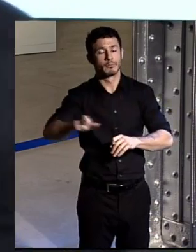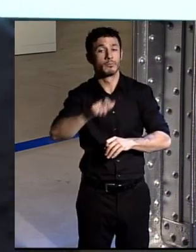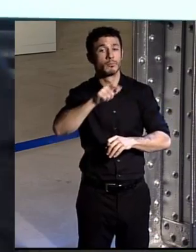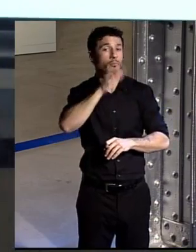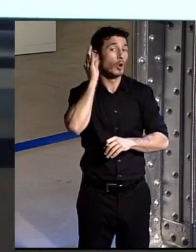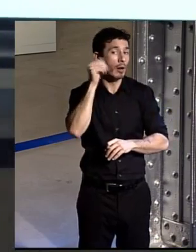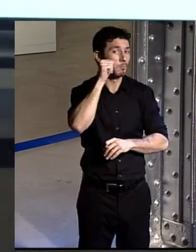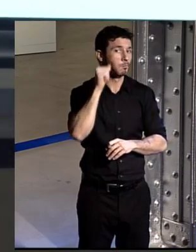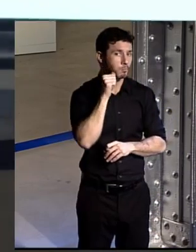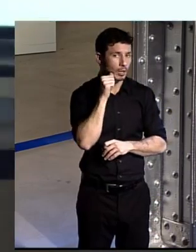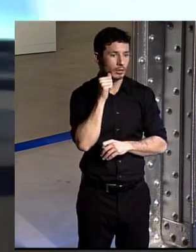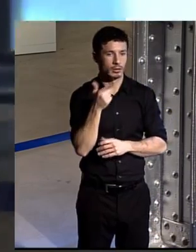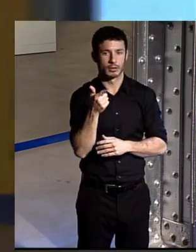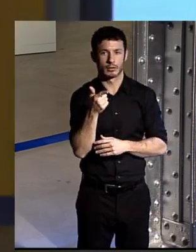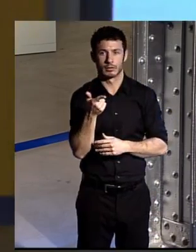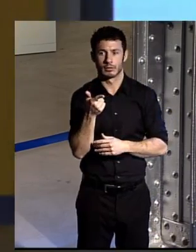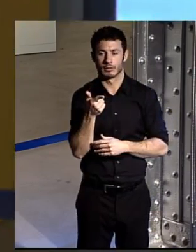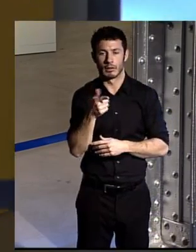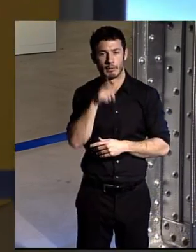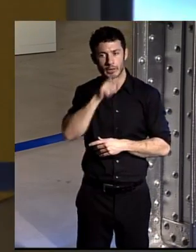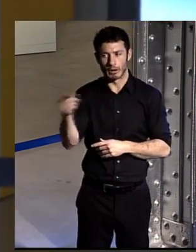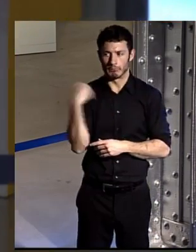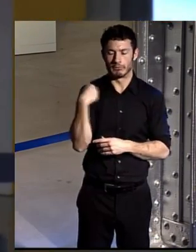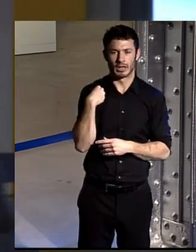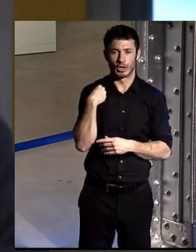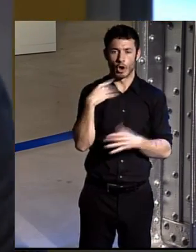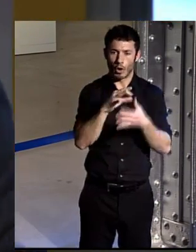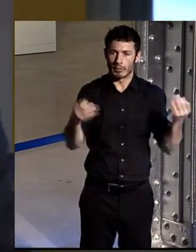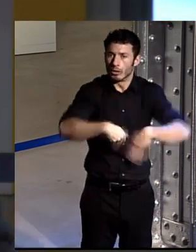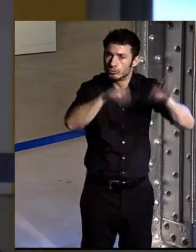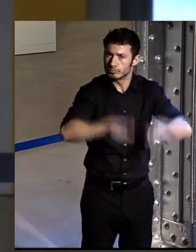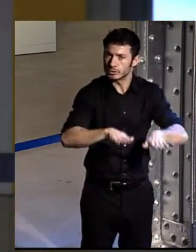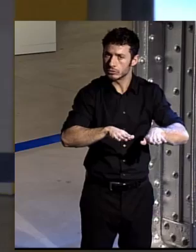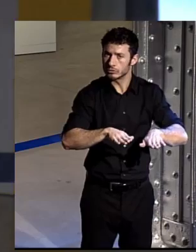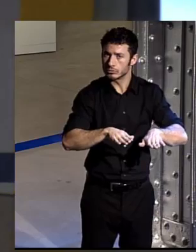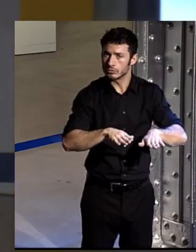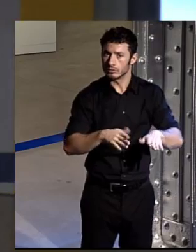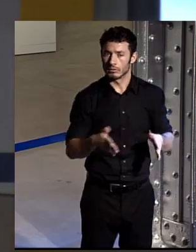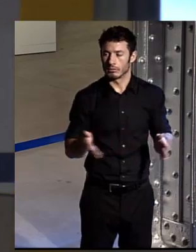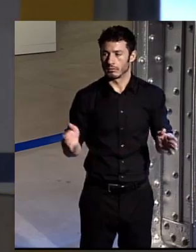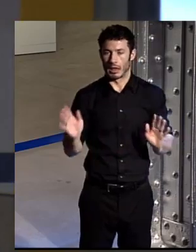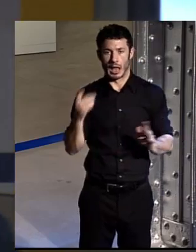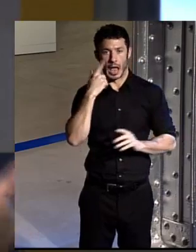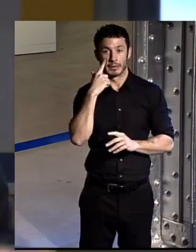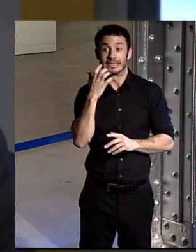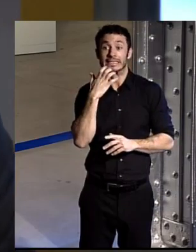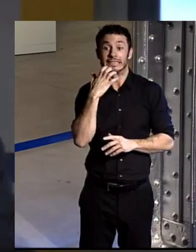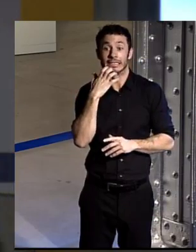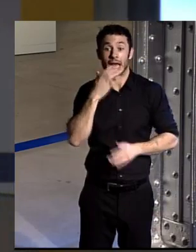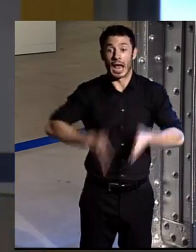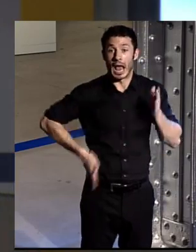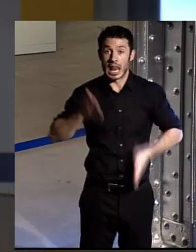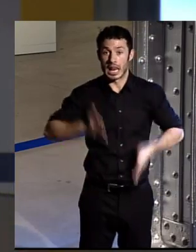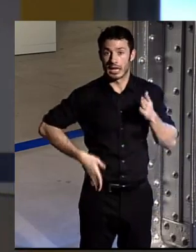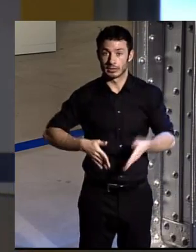Hoy me han preguntado, ¿y entonces habría que suspender las Olimpiadas en Brasil? Y, hombre, si la atleta es una mujer y está